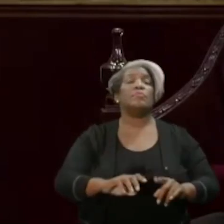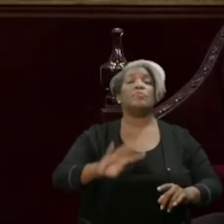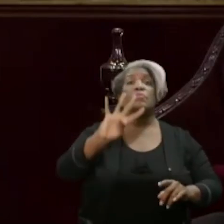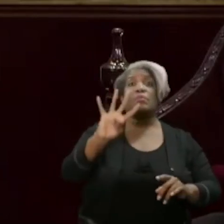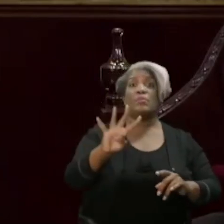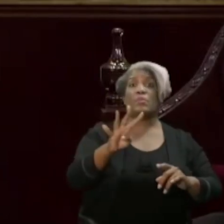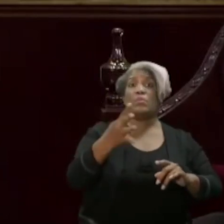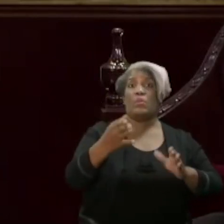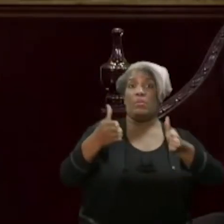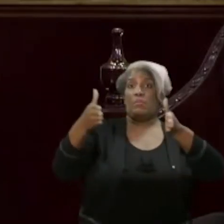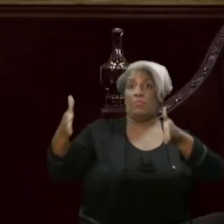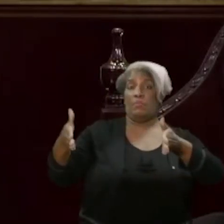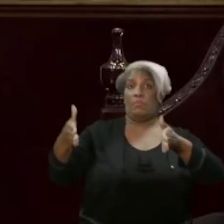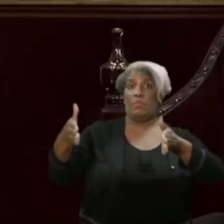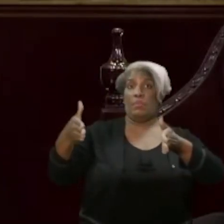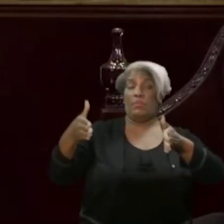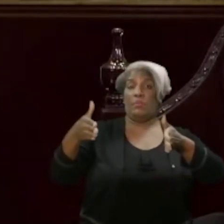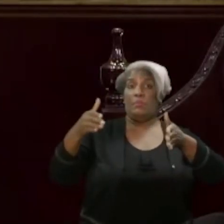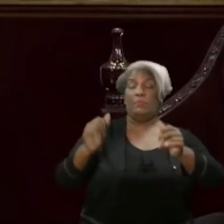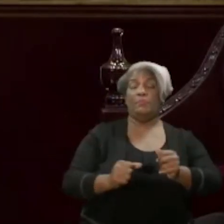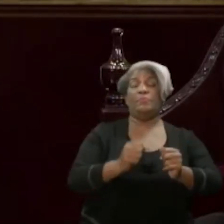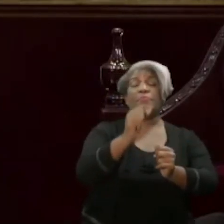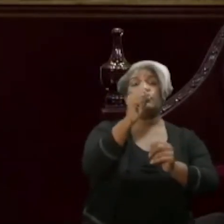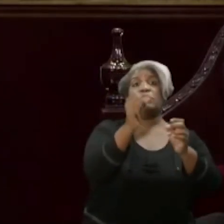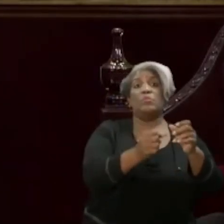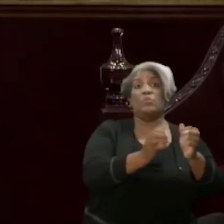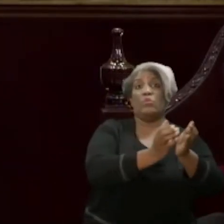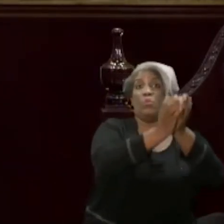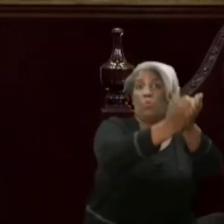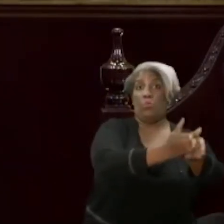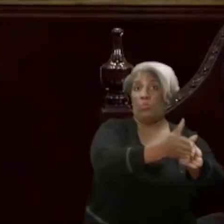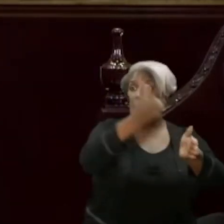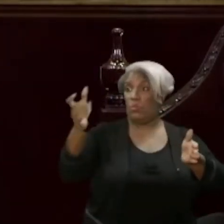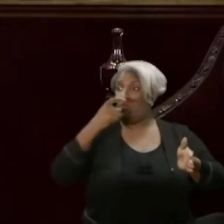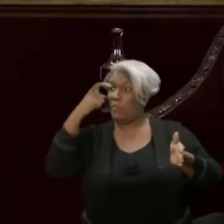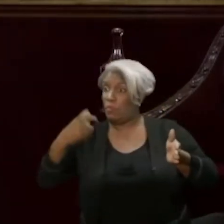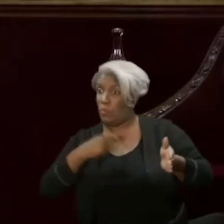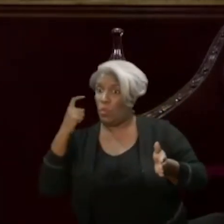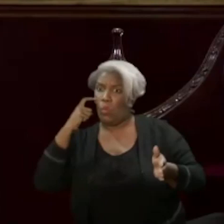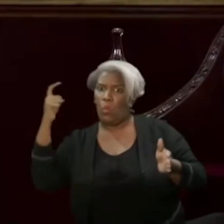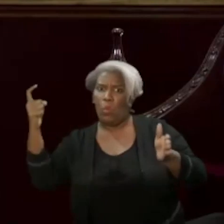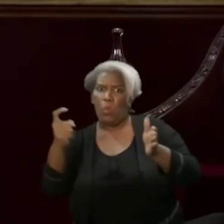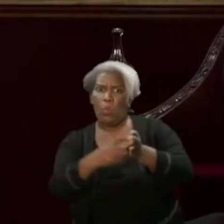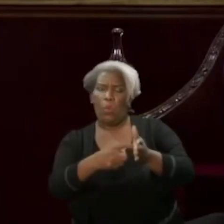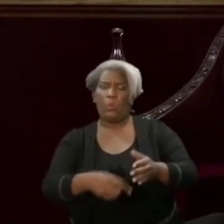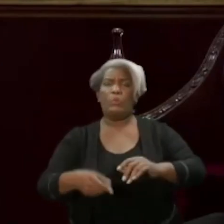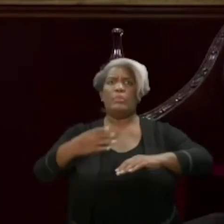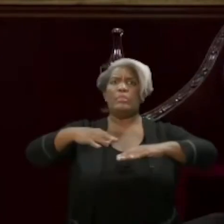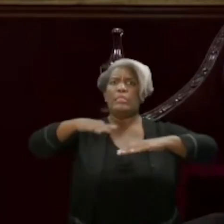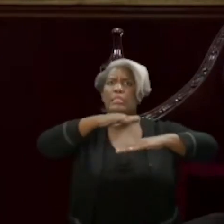pasado año, cuando se registró un nivel de pobreza monetaria general de